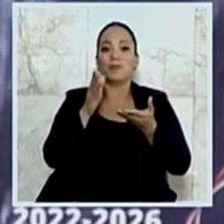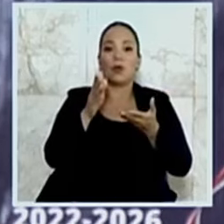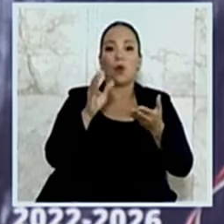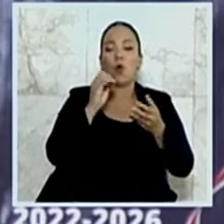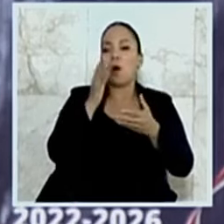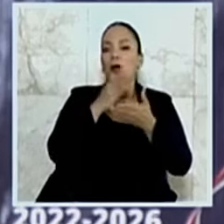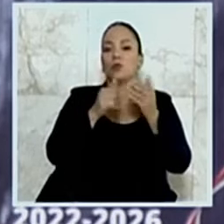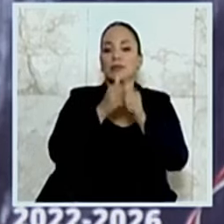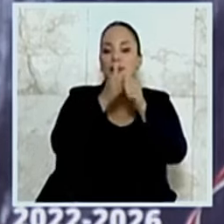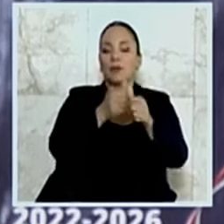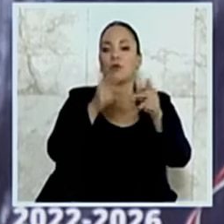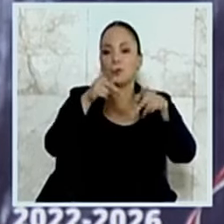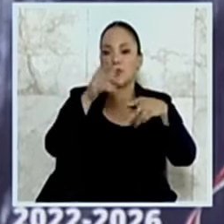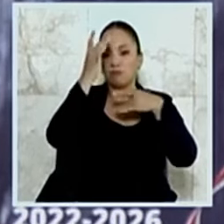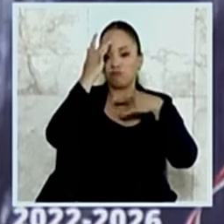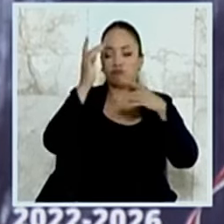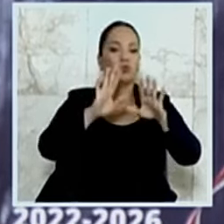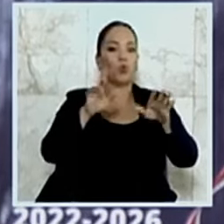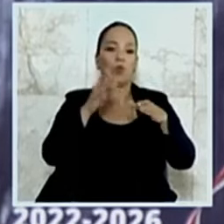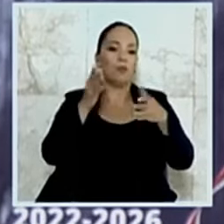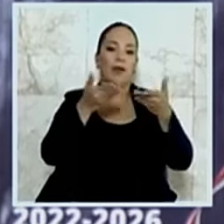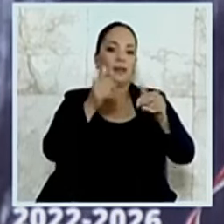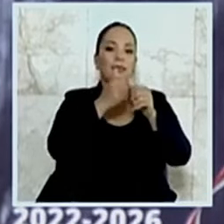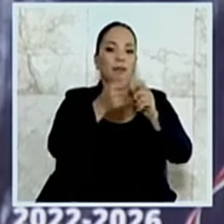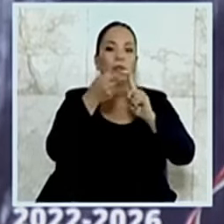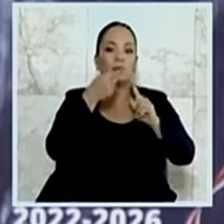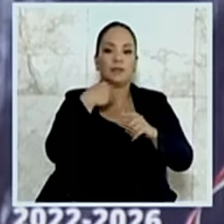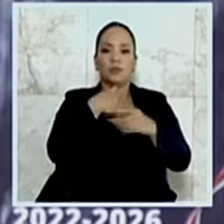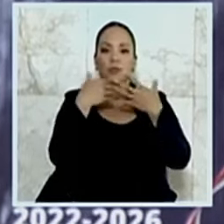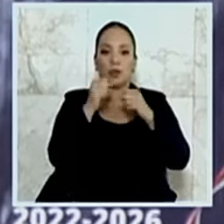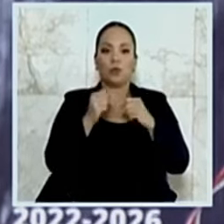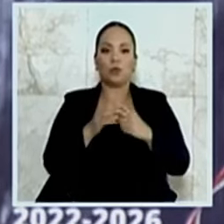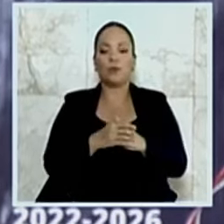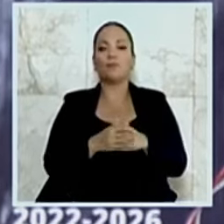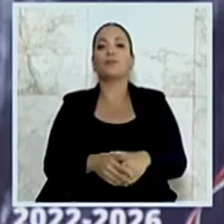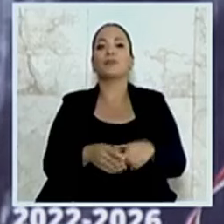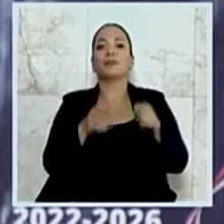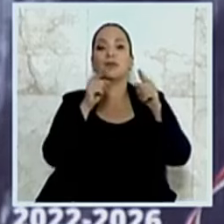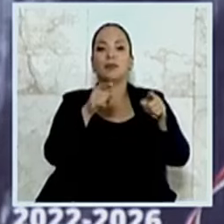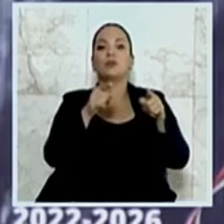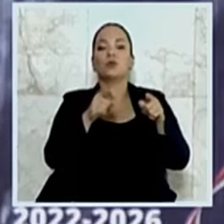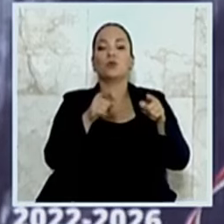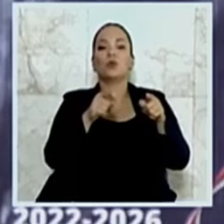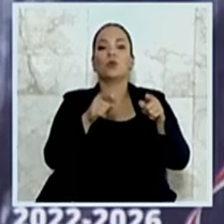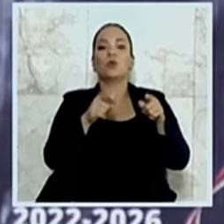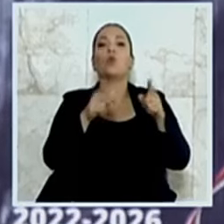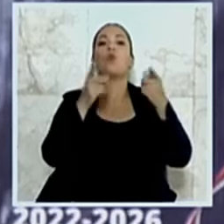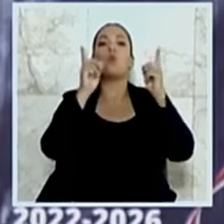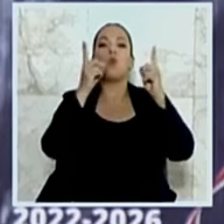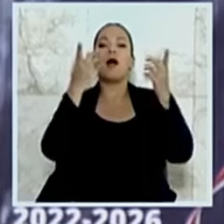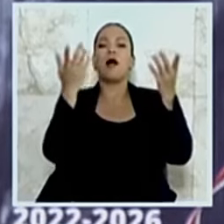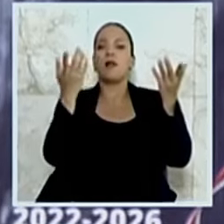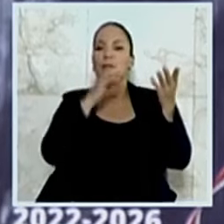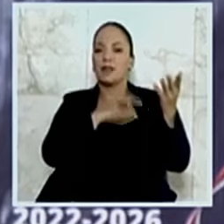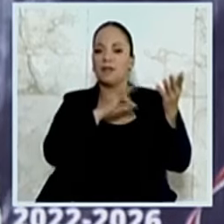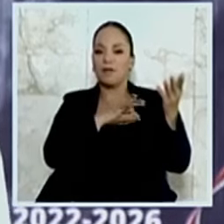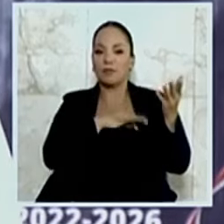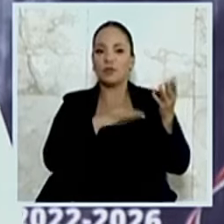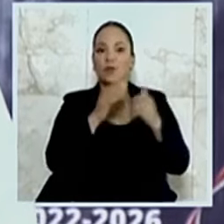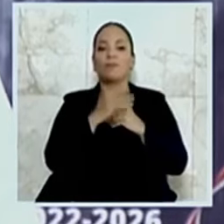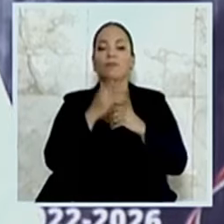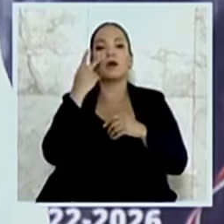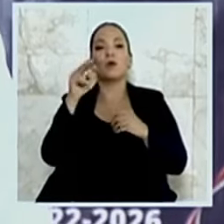Y no se girarán más órdenes sanitarias. Ya no habrá aislamiento para pacientes ambulatorios y tampoco se les dará seguimiento a los casos